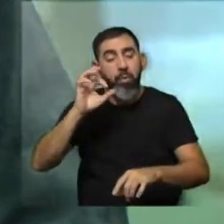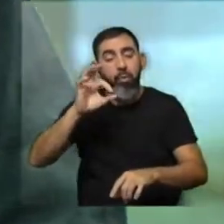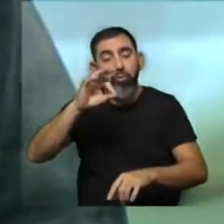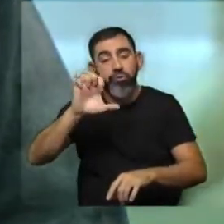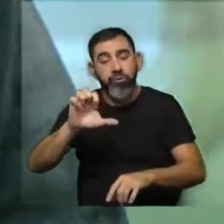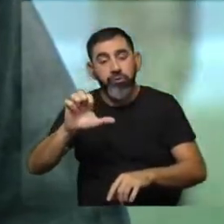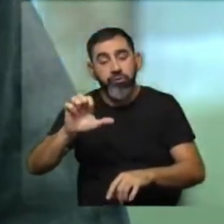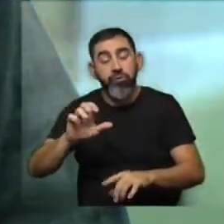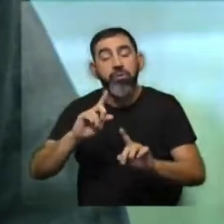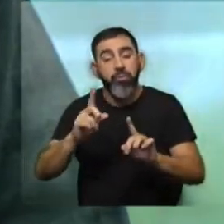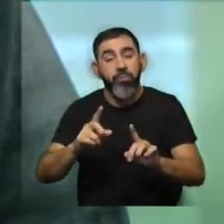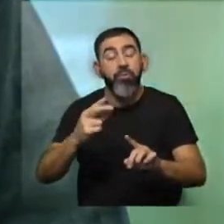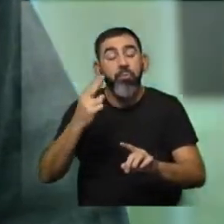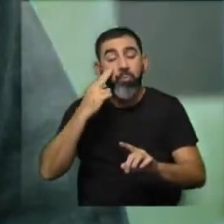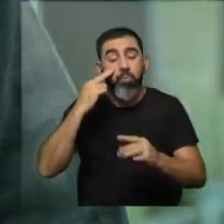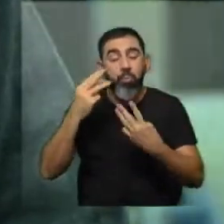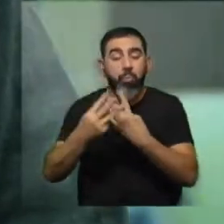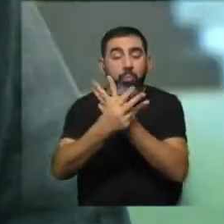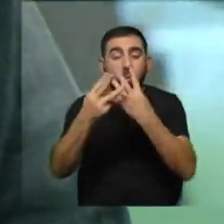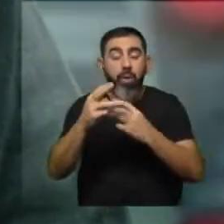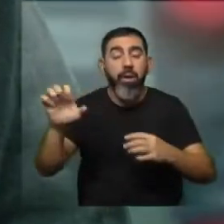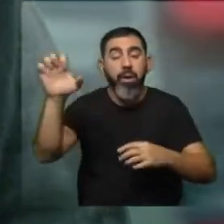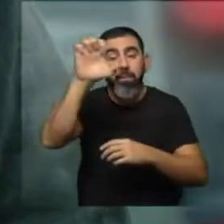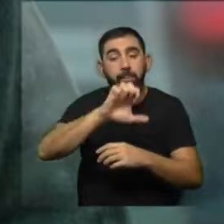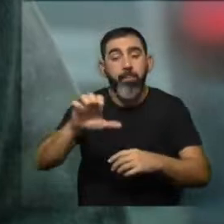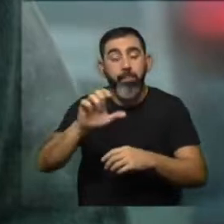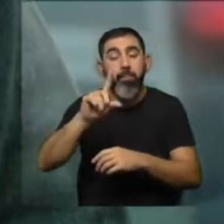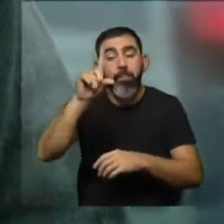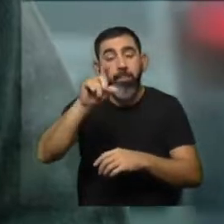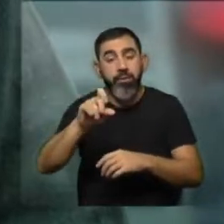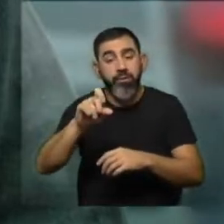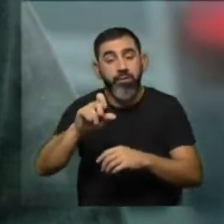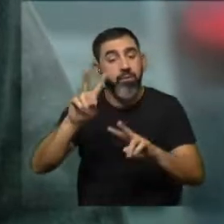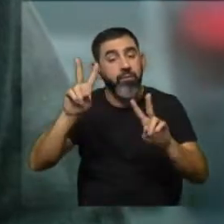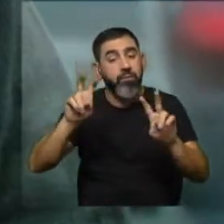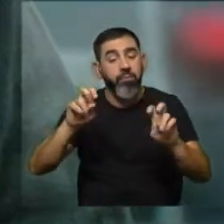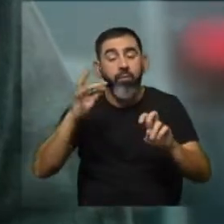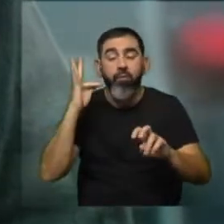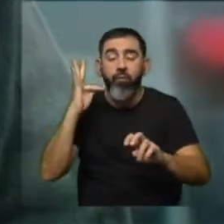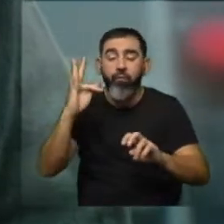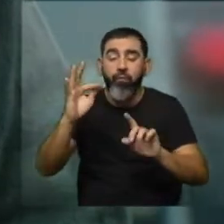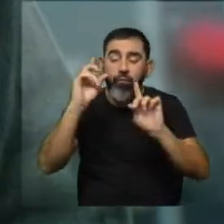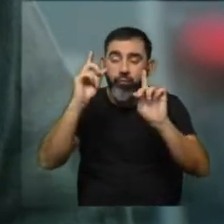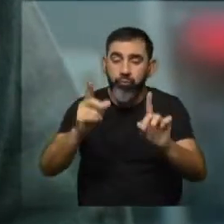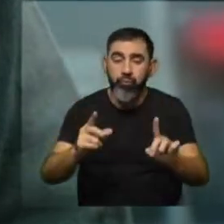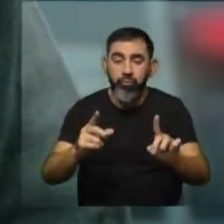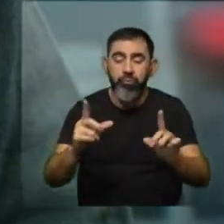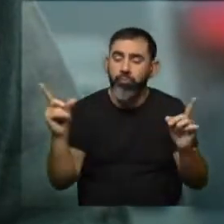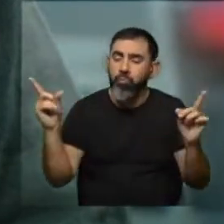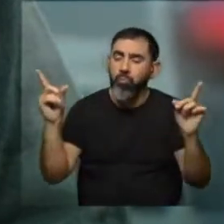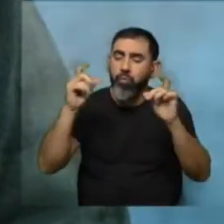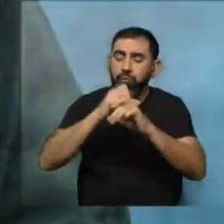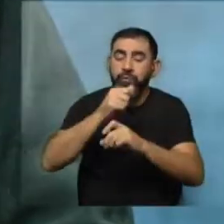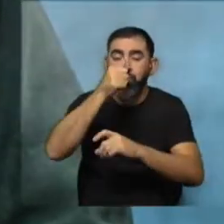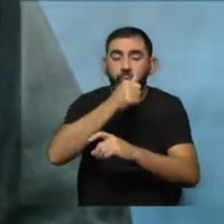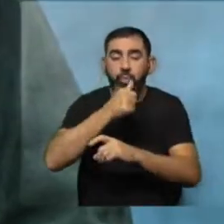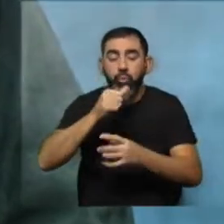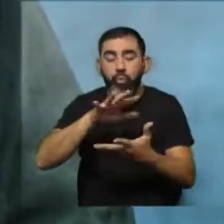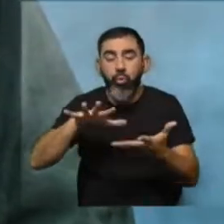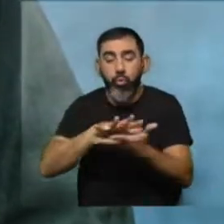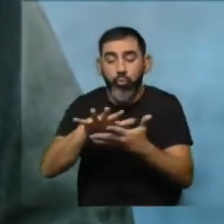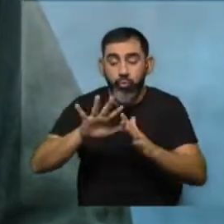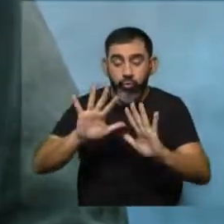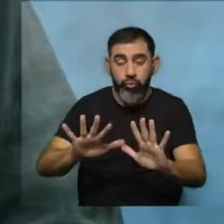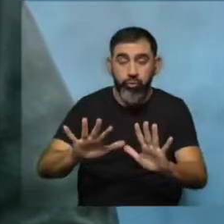que no escapa a la generalidad de las empresas de agua. Es un tema a largo plazo también. Es muy difícil paliar una situación de este